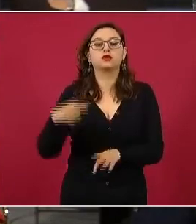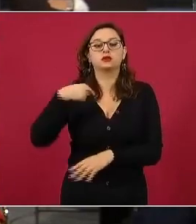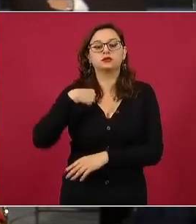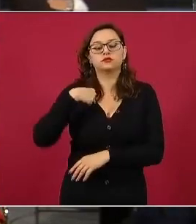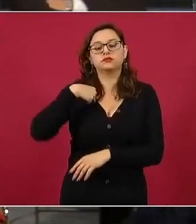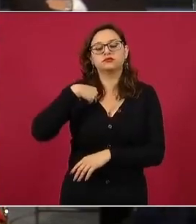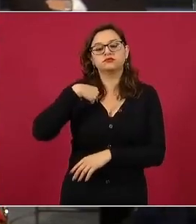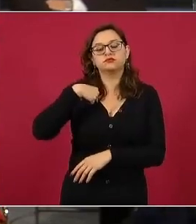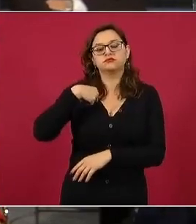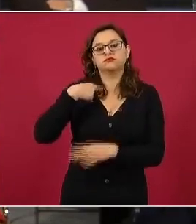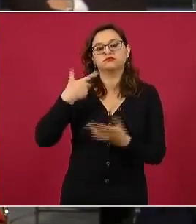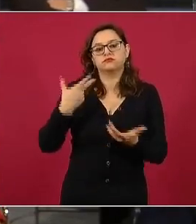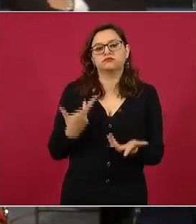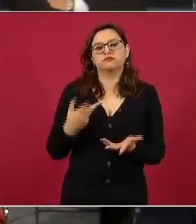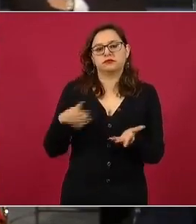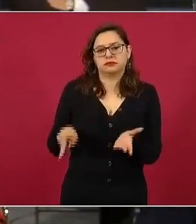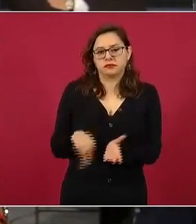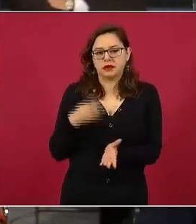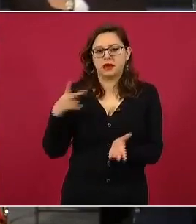han entregado